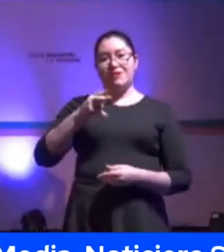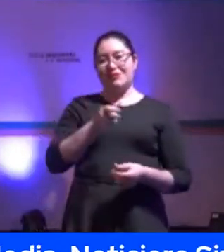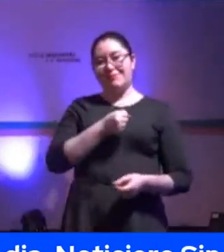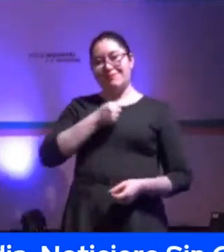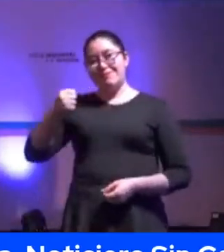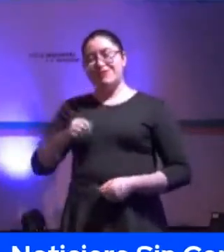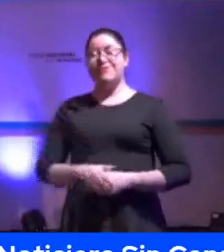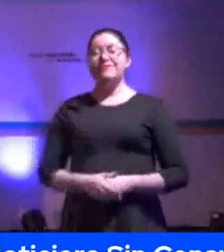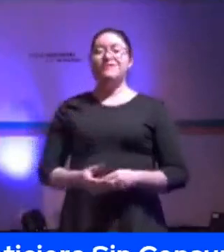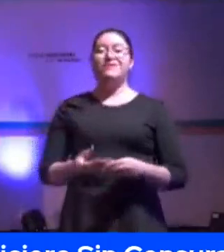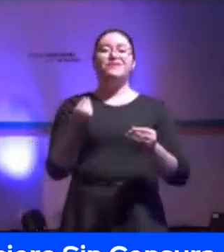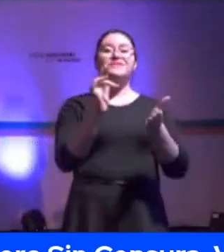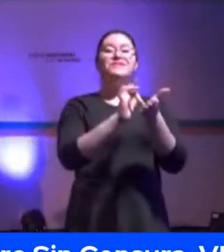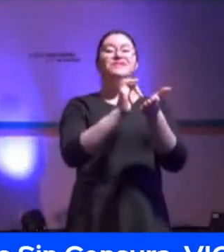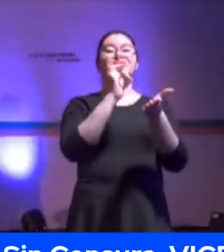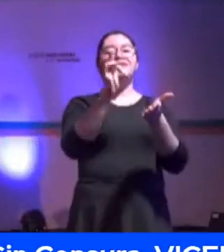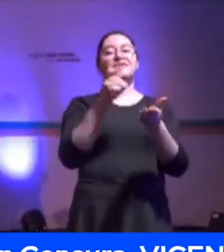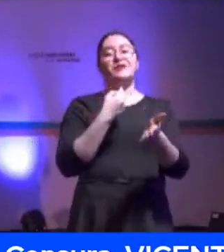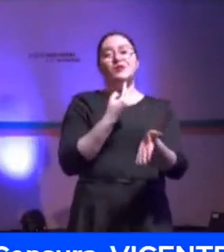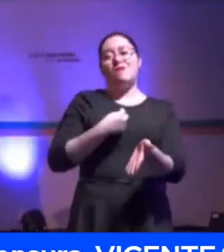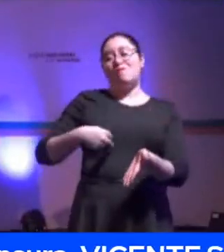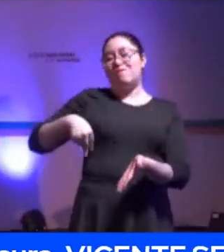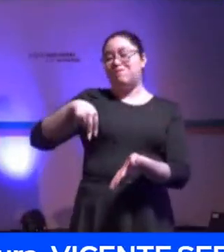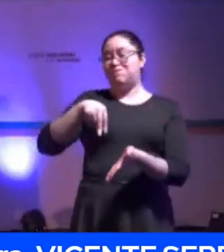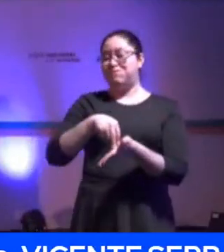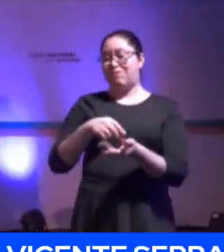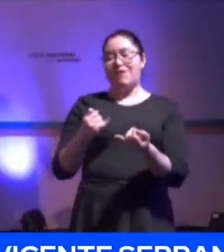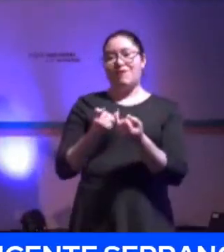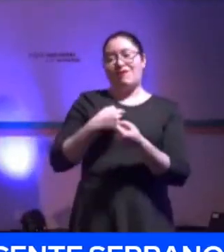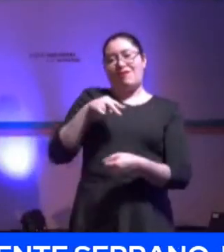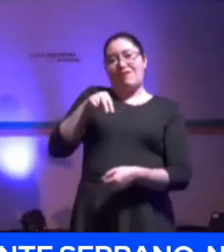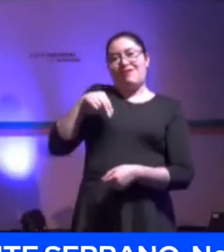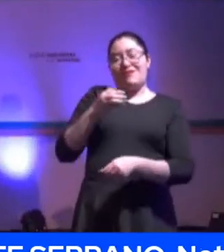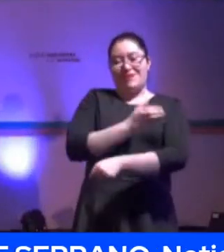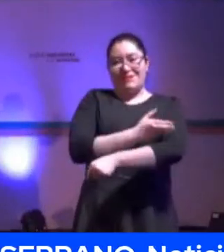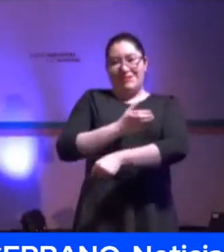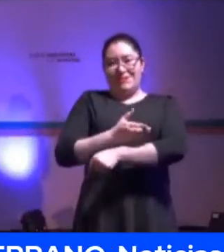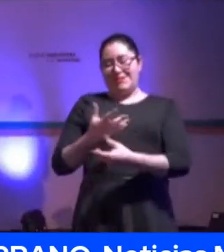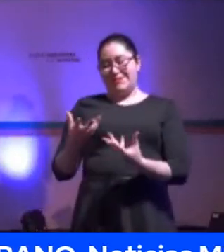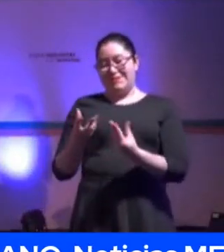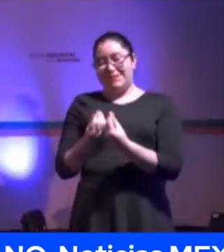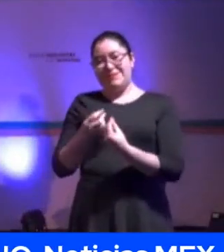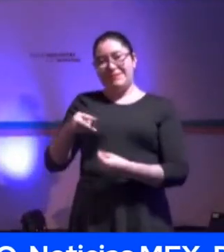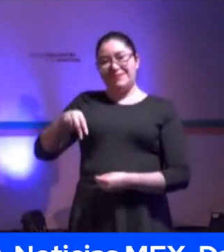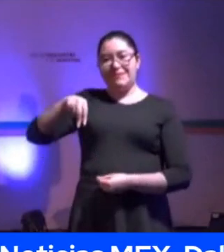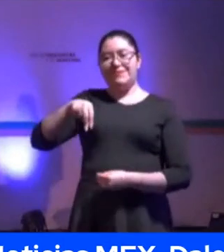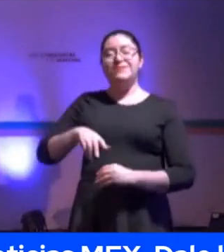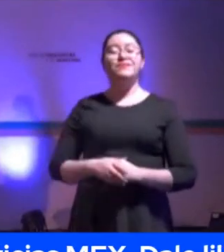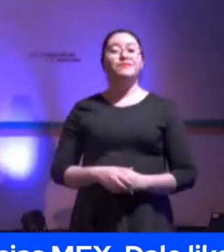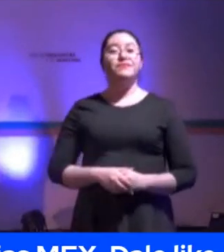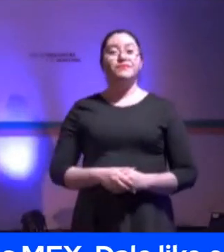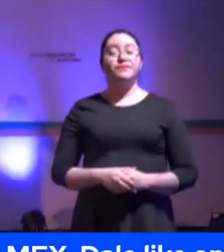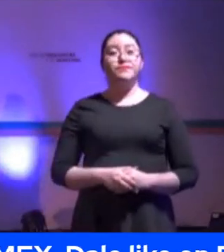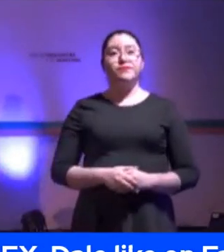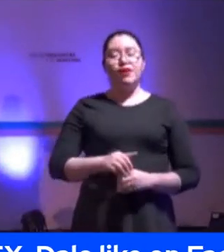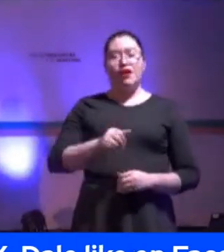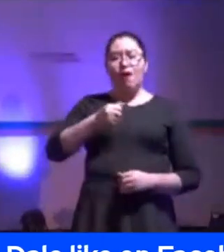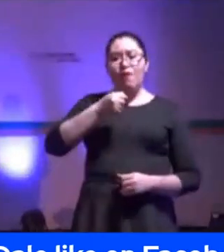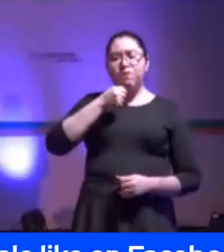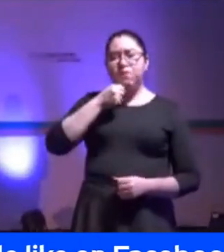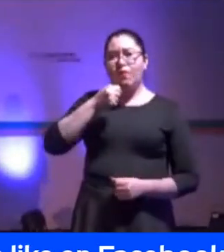Muchas gracias, y pues bueno, también me voy a levantar y desde aquí a mis compañeros. El periodismo no es